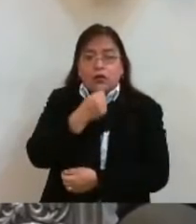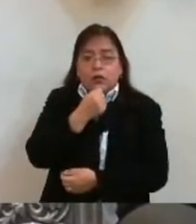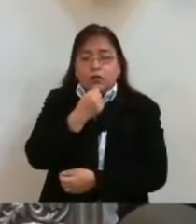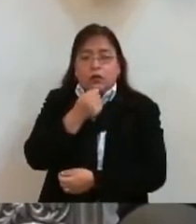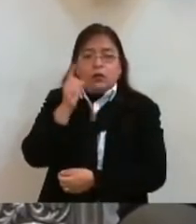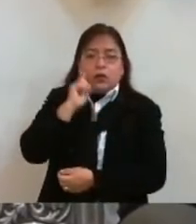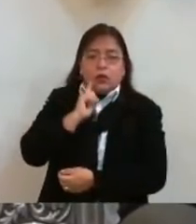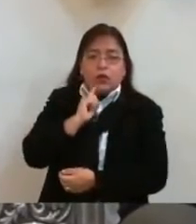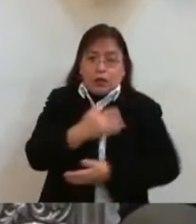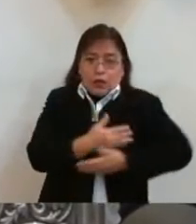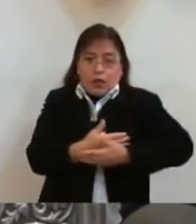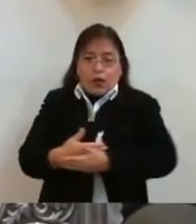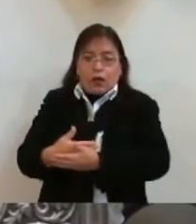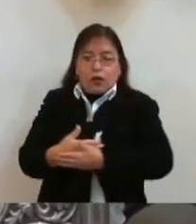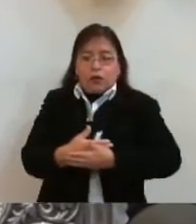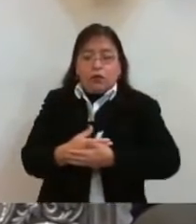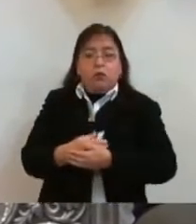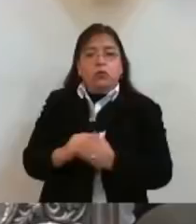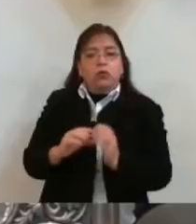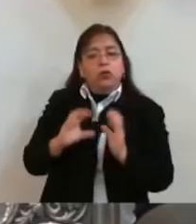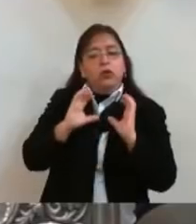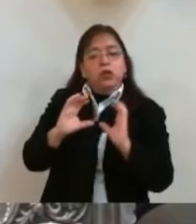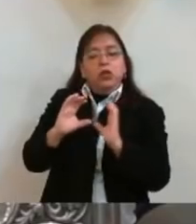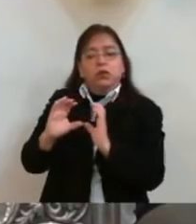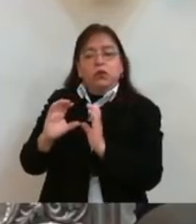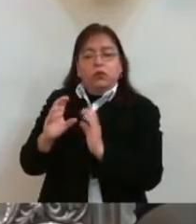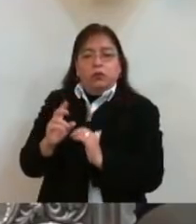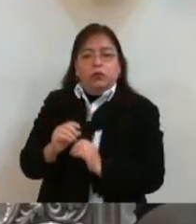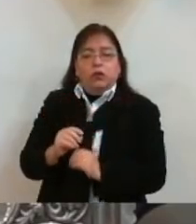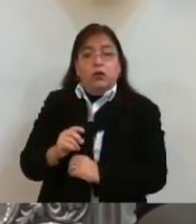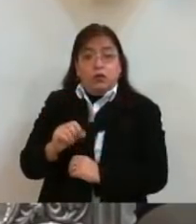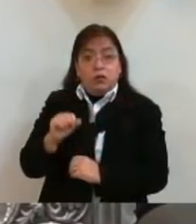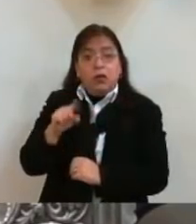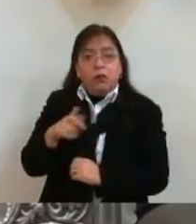niñas deben ser amados,